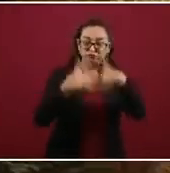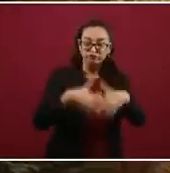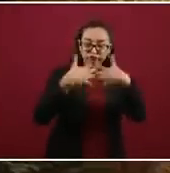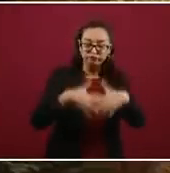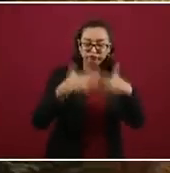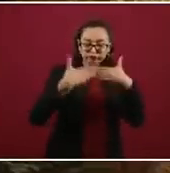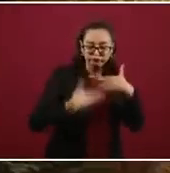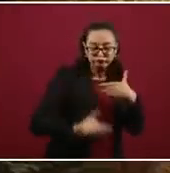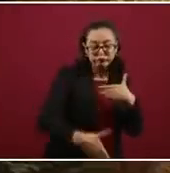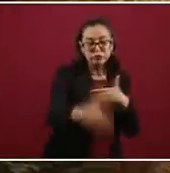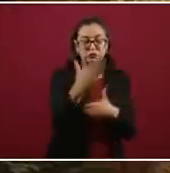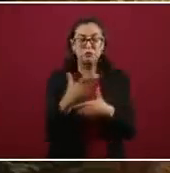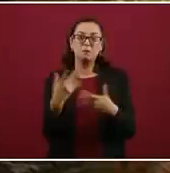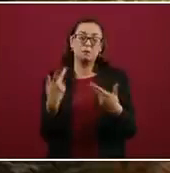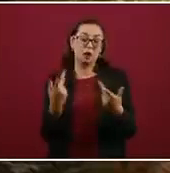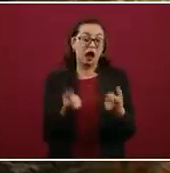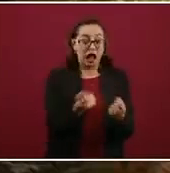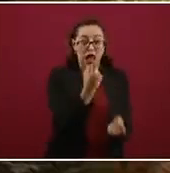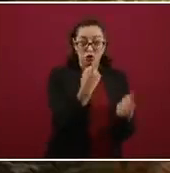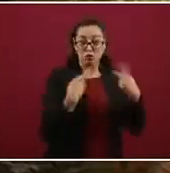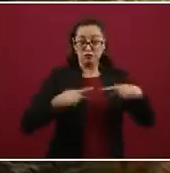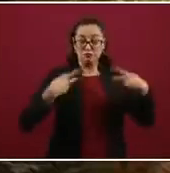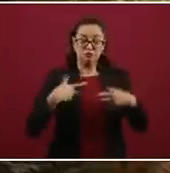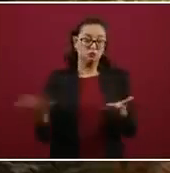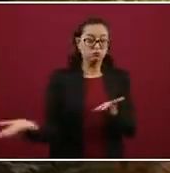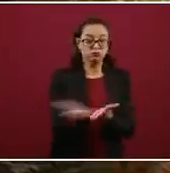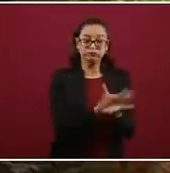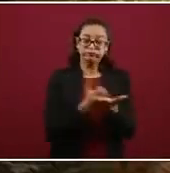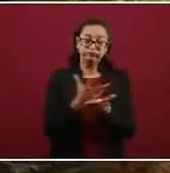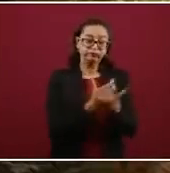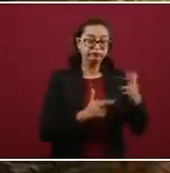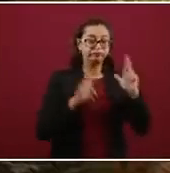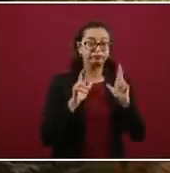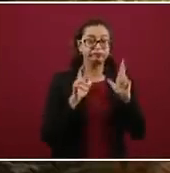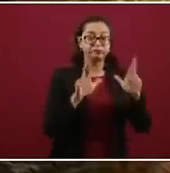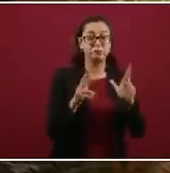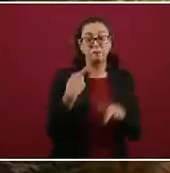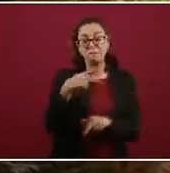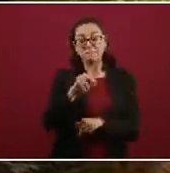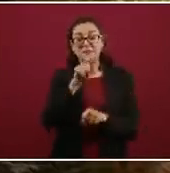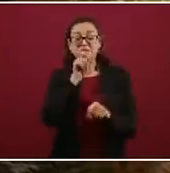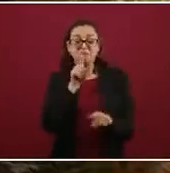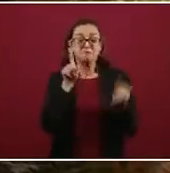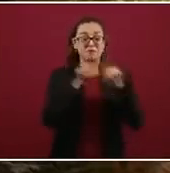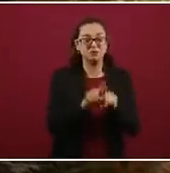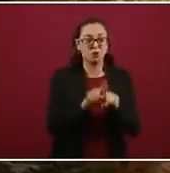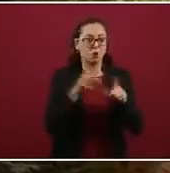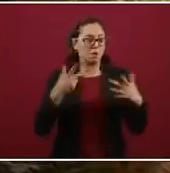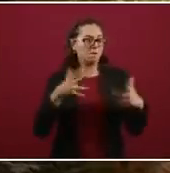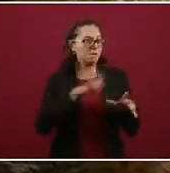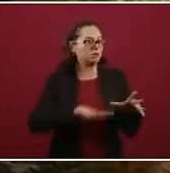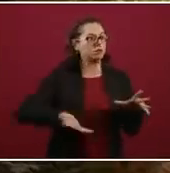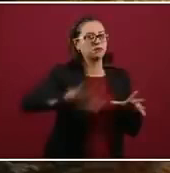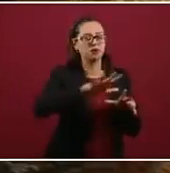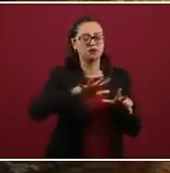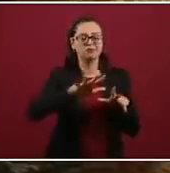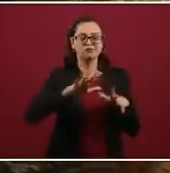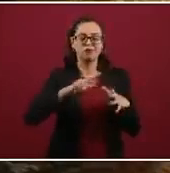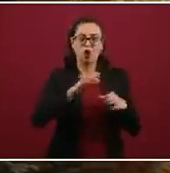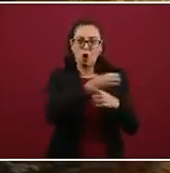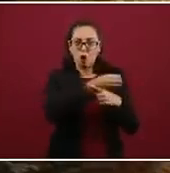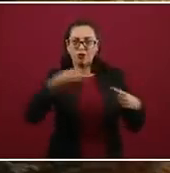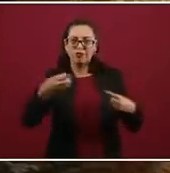cual provocó grandes riquezas para algunos y también que las estructuras sociales, tal y como estaban concebidas, entraran en crisis. Y